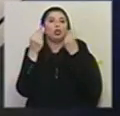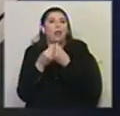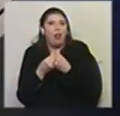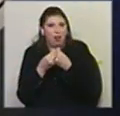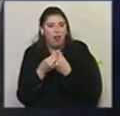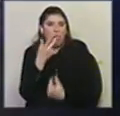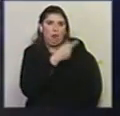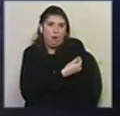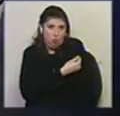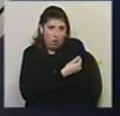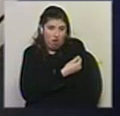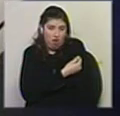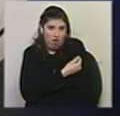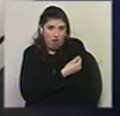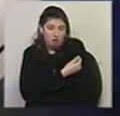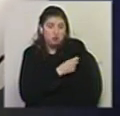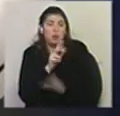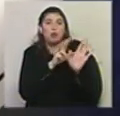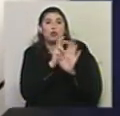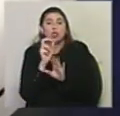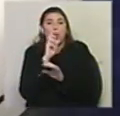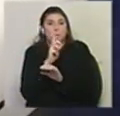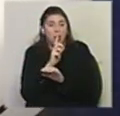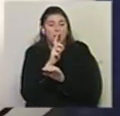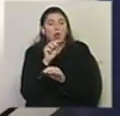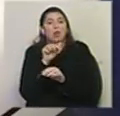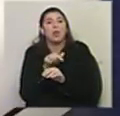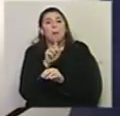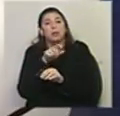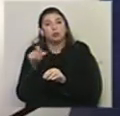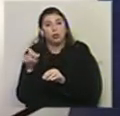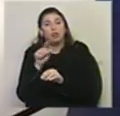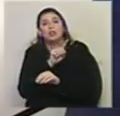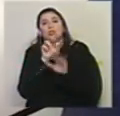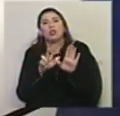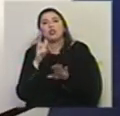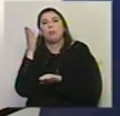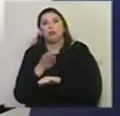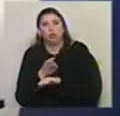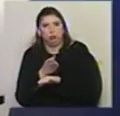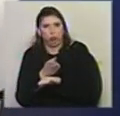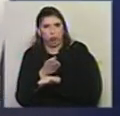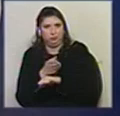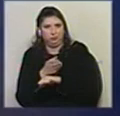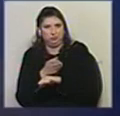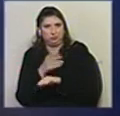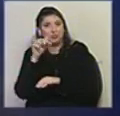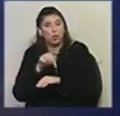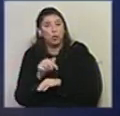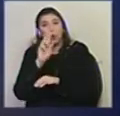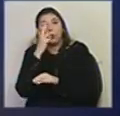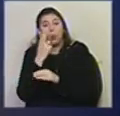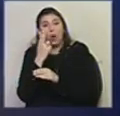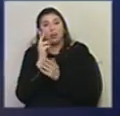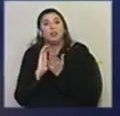a 800.000 personas es el 15, el 18% del costo que hoy Uruguay invierte en